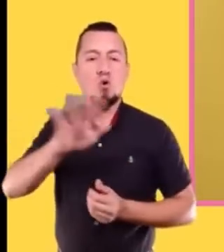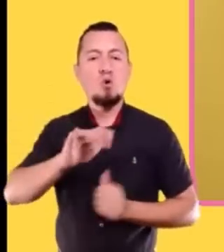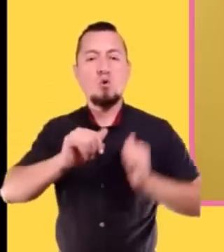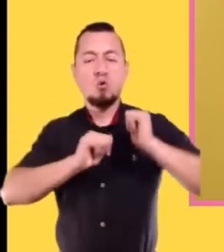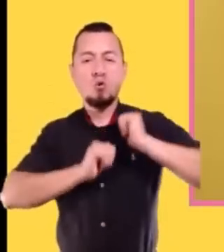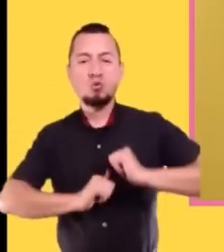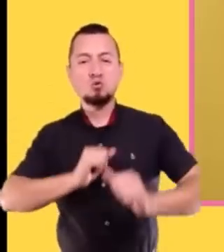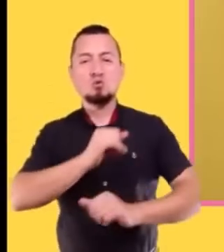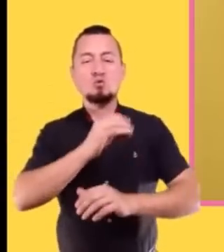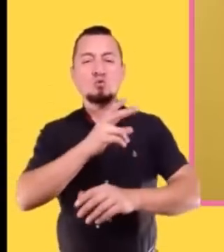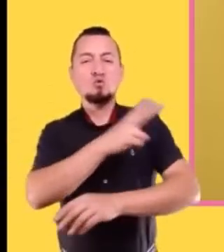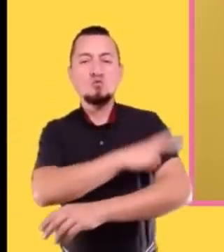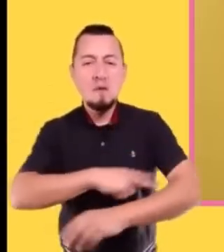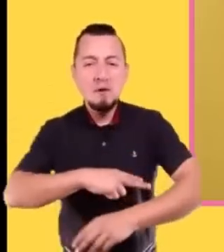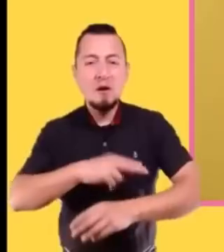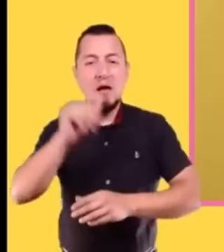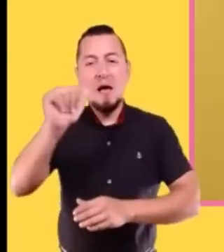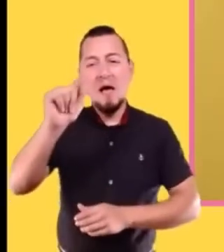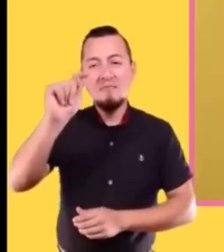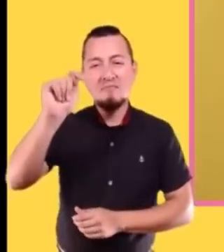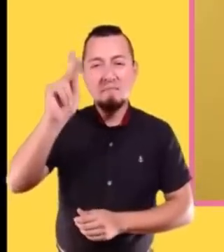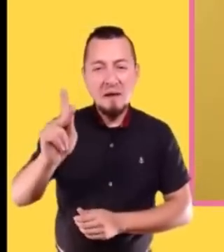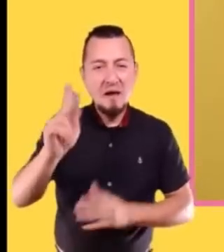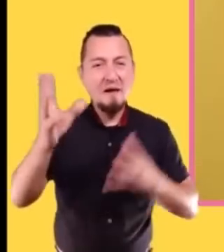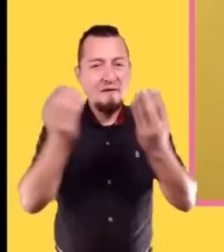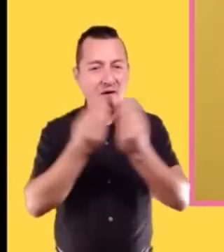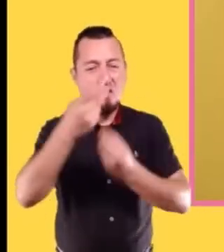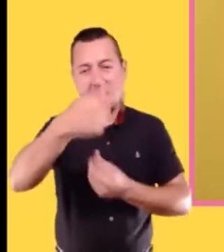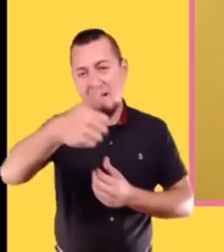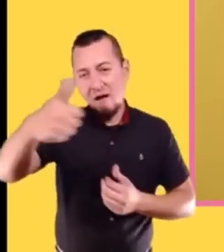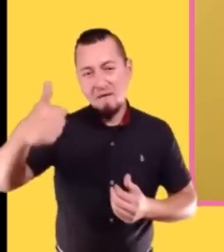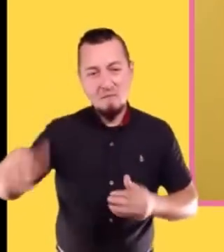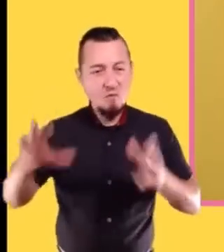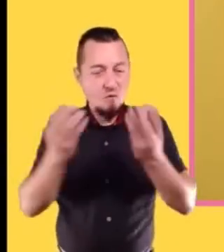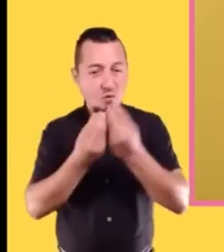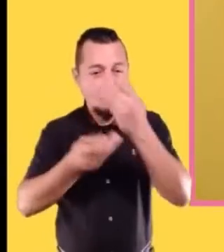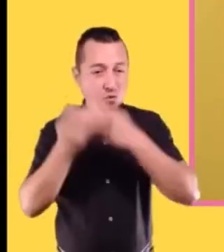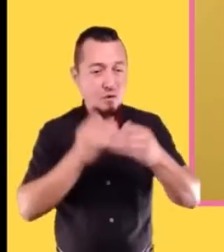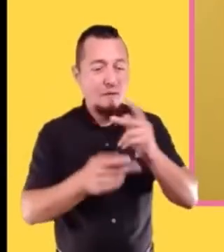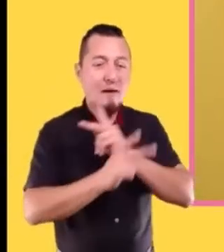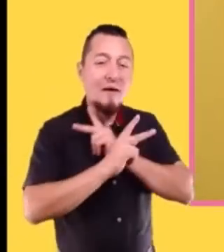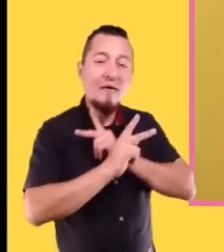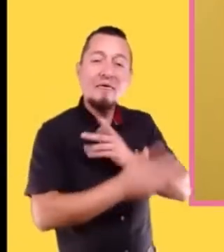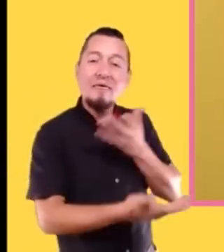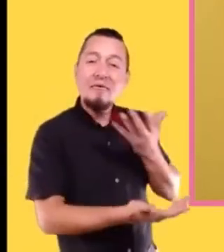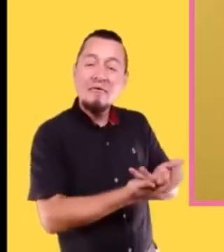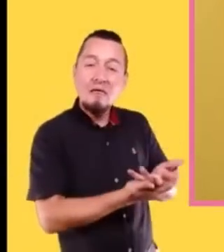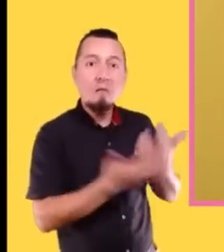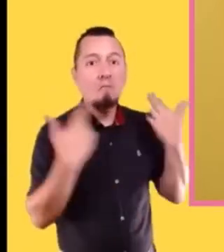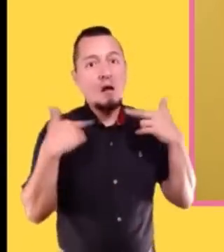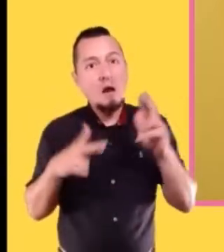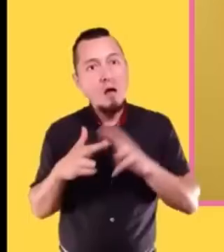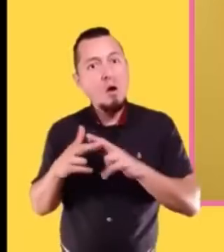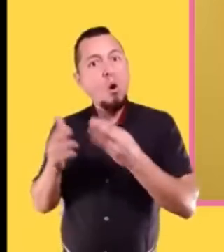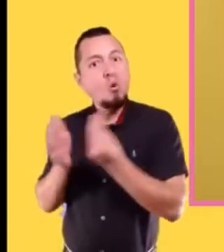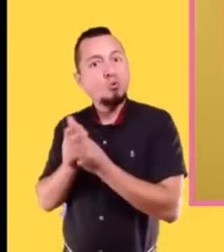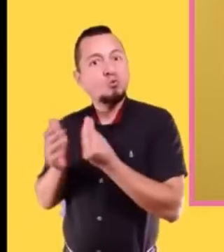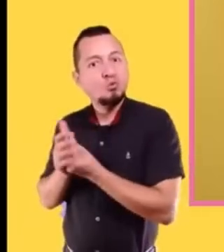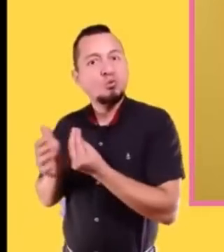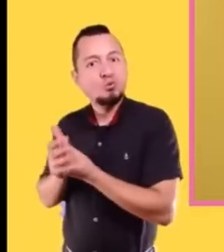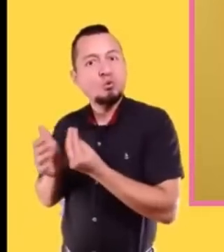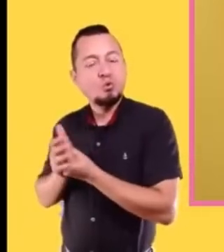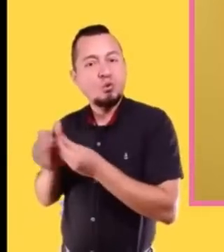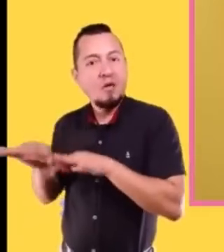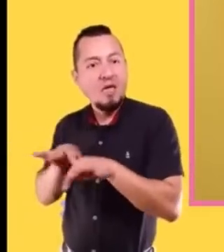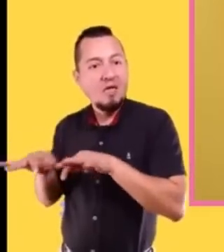a los ATPs, para que llegue esos viernes que disfrutamos de nuestros hijos en casa. Nuestros maestros están capacitándose y se están